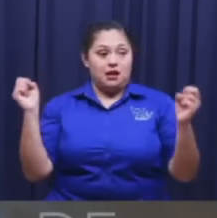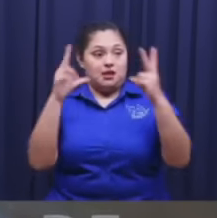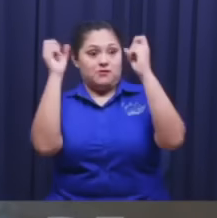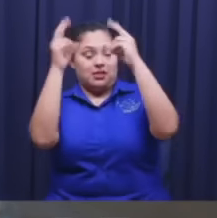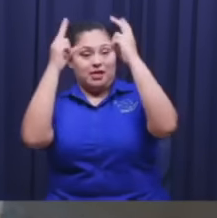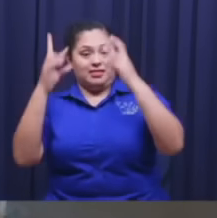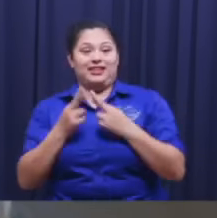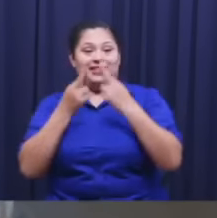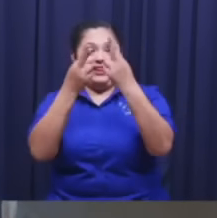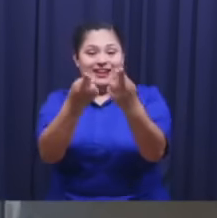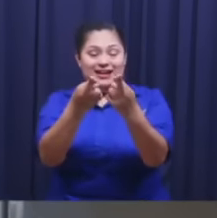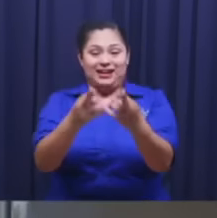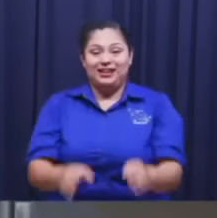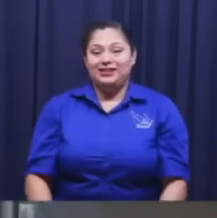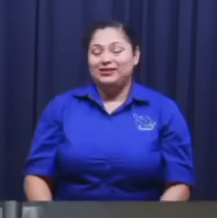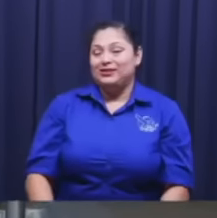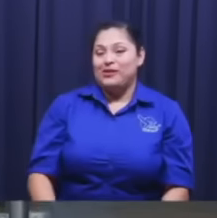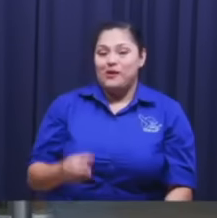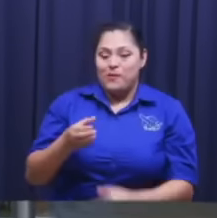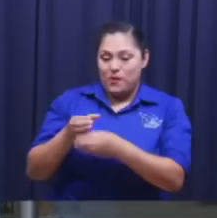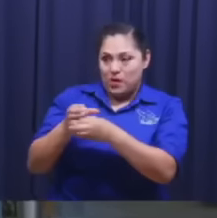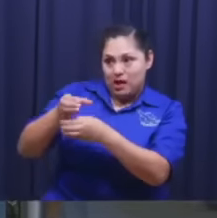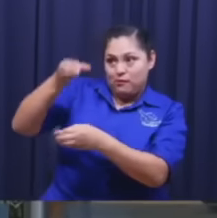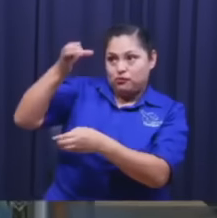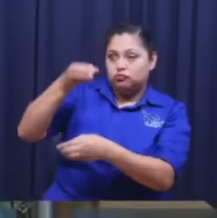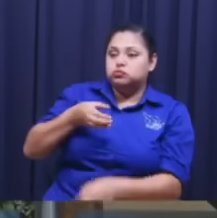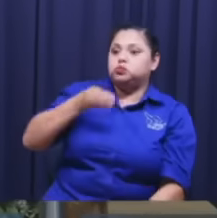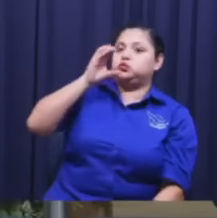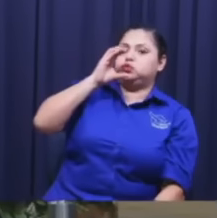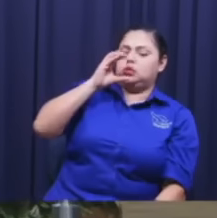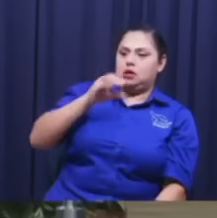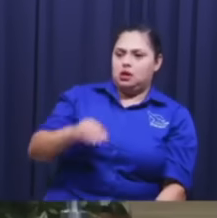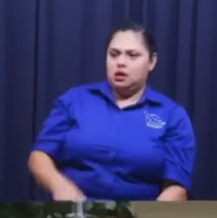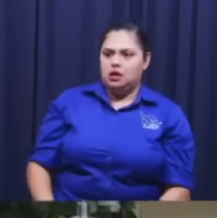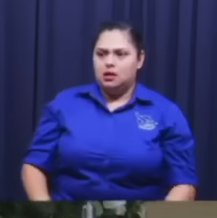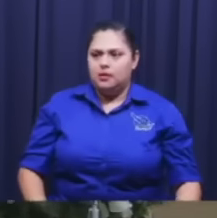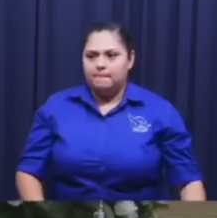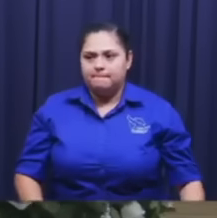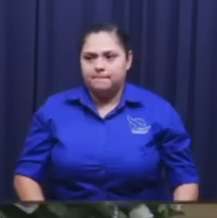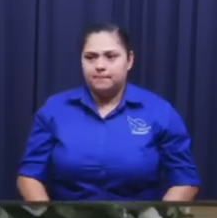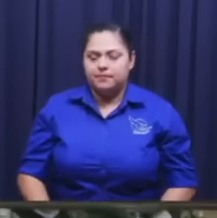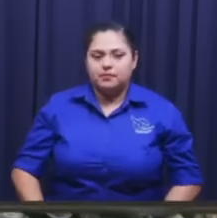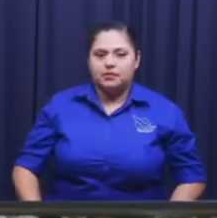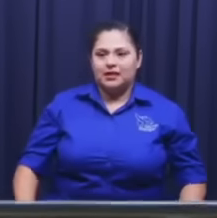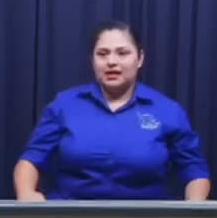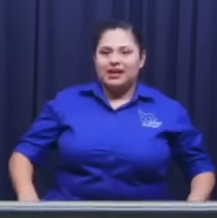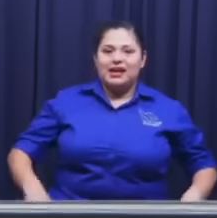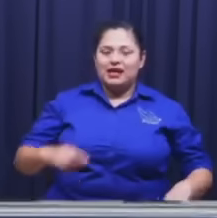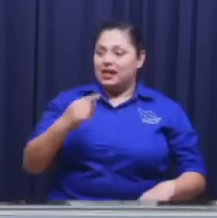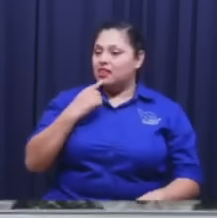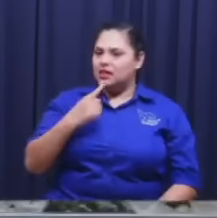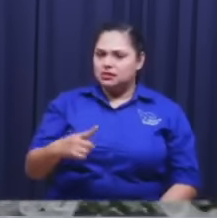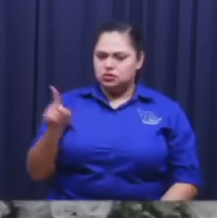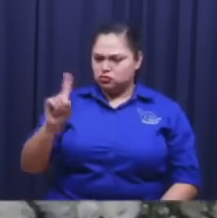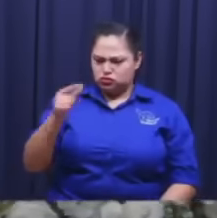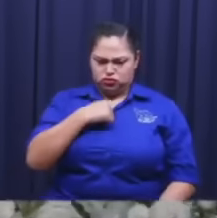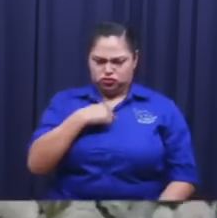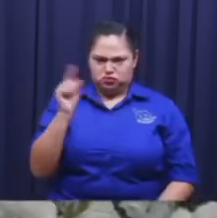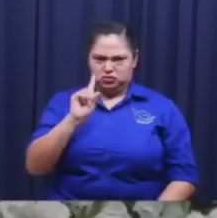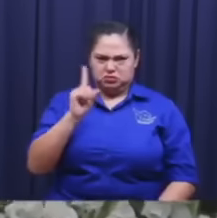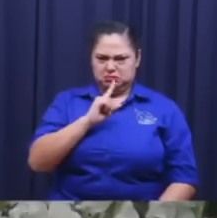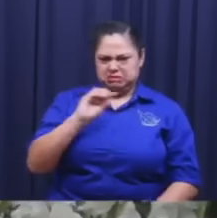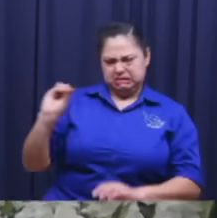mandó? Fulano, porque usted tiene un negocio y quiere quedar bien con usted. No, destápenlo. ¿Qué, no la vamos a echar? No, en el lavamanos